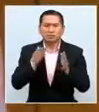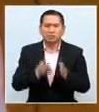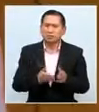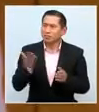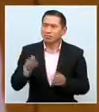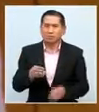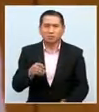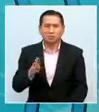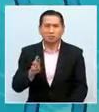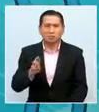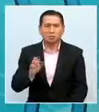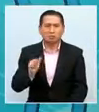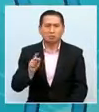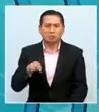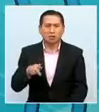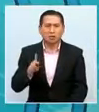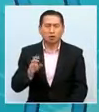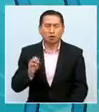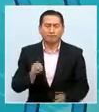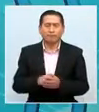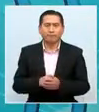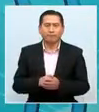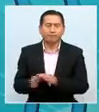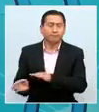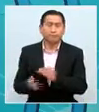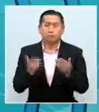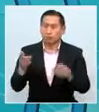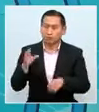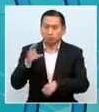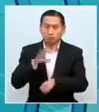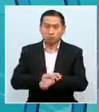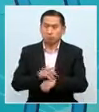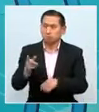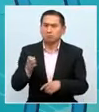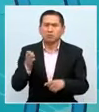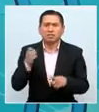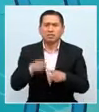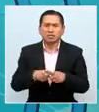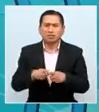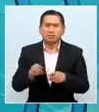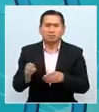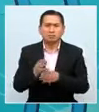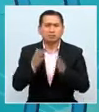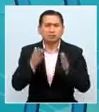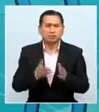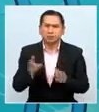Branko Marinković. Y con respecto a la aprehensión del ex ministro Arturo Murillo,